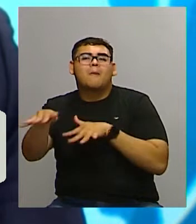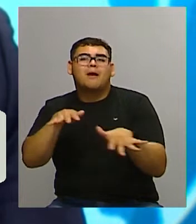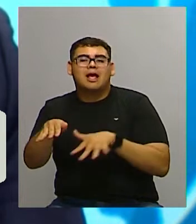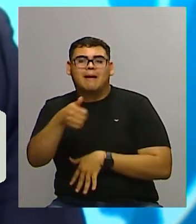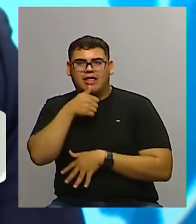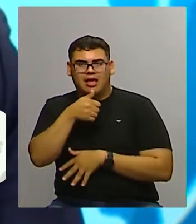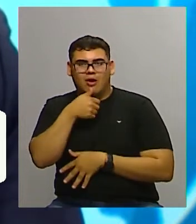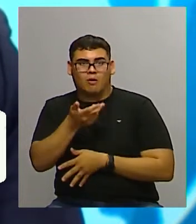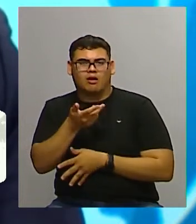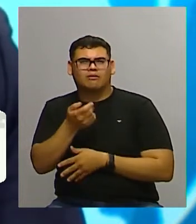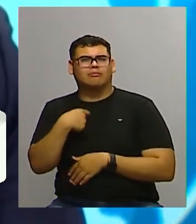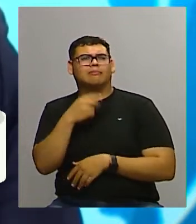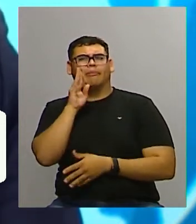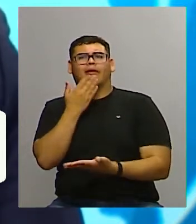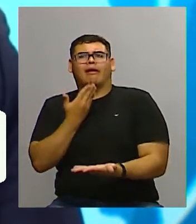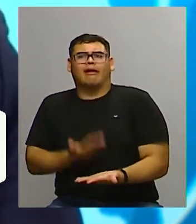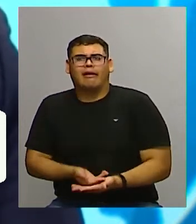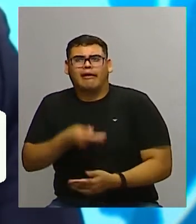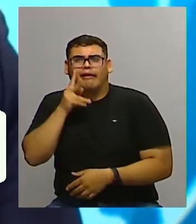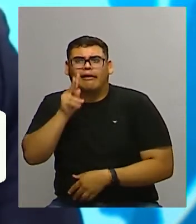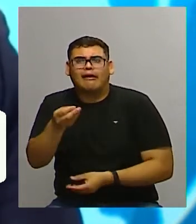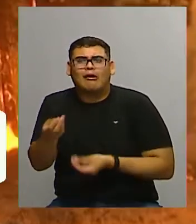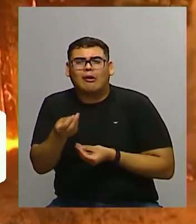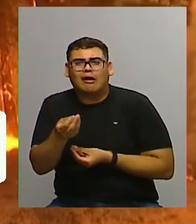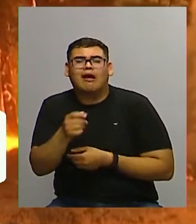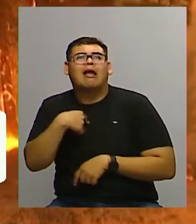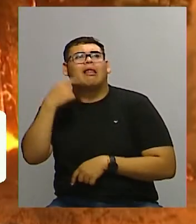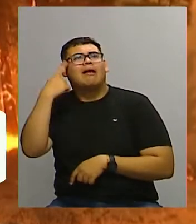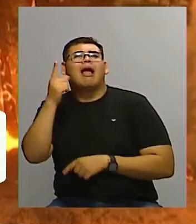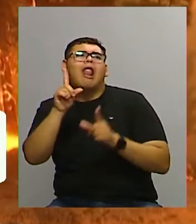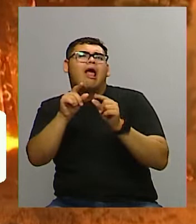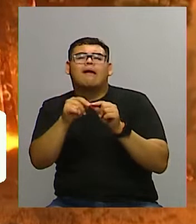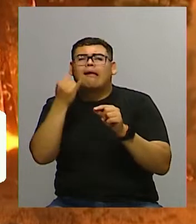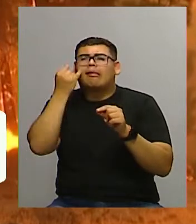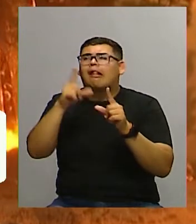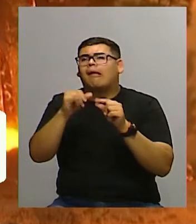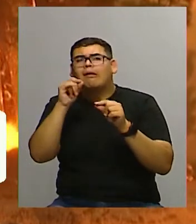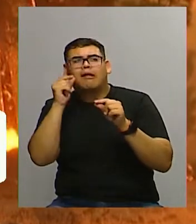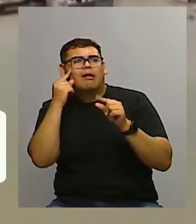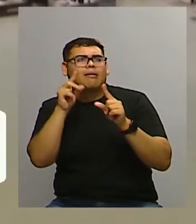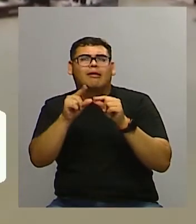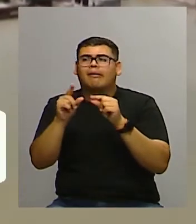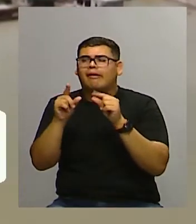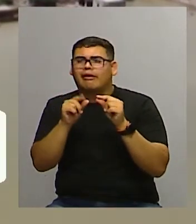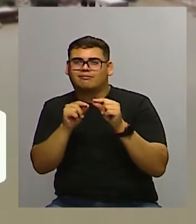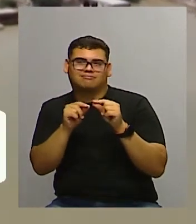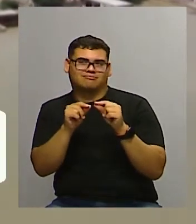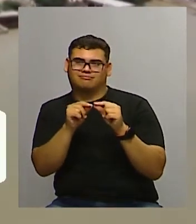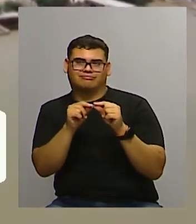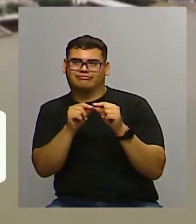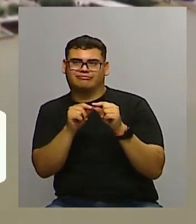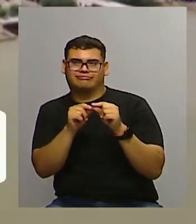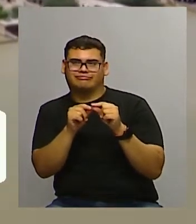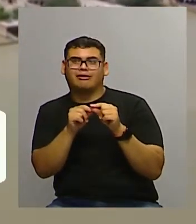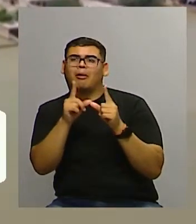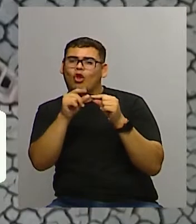alarman y hay números que tenemos que dejar de verlos como números, sino pensar que son personas. Eso también creo que aprendimos de la pandemia.